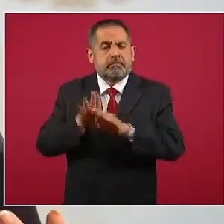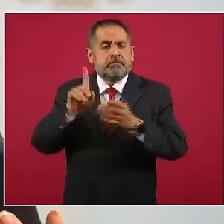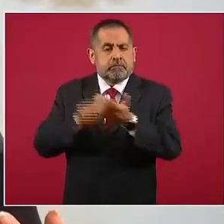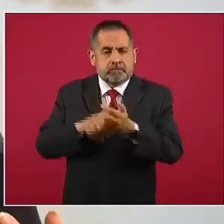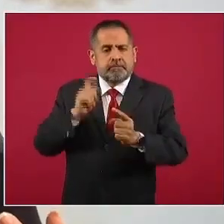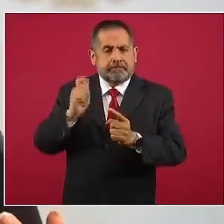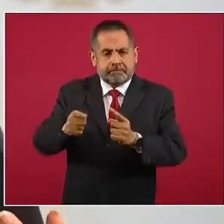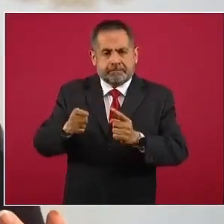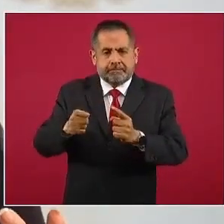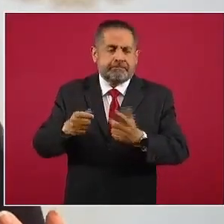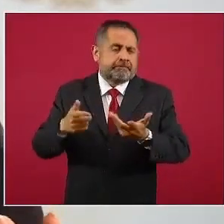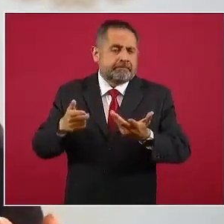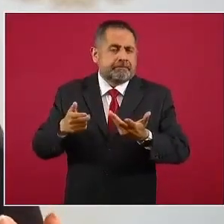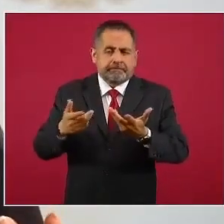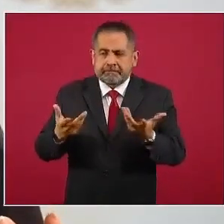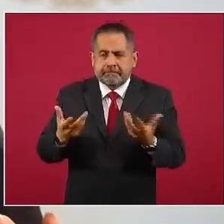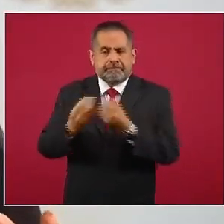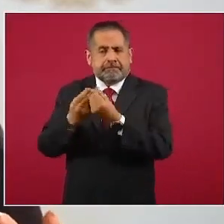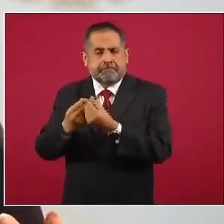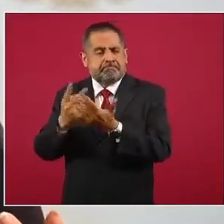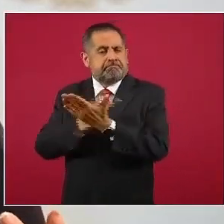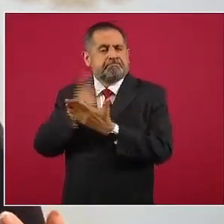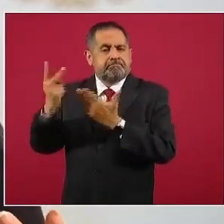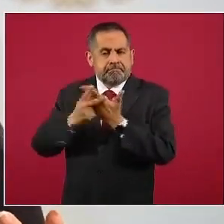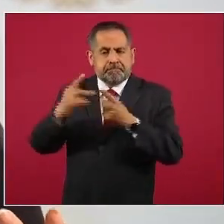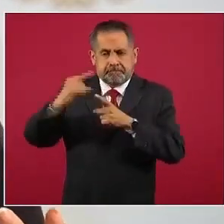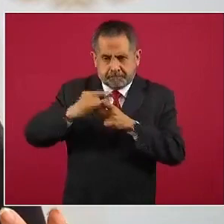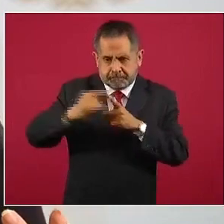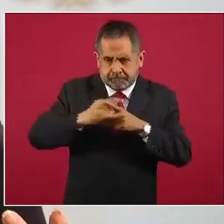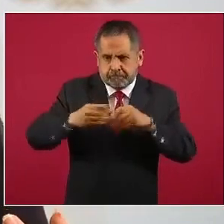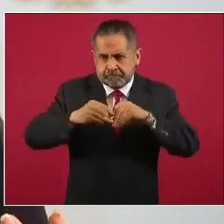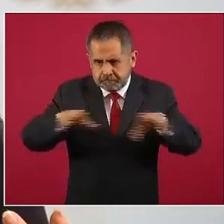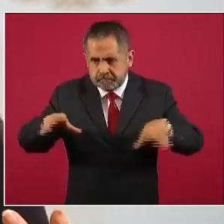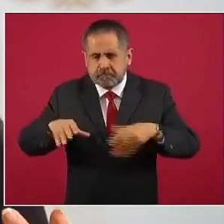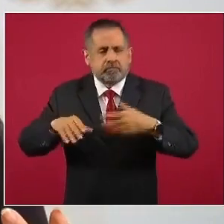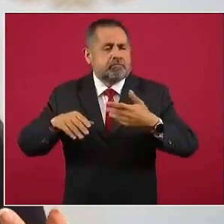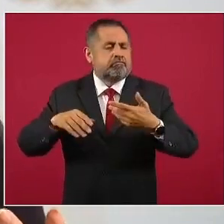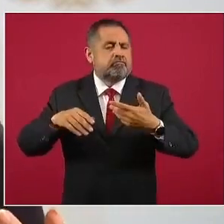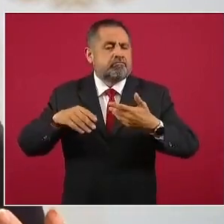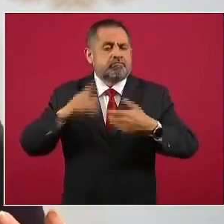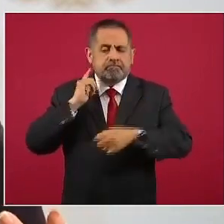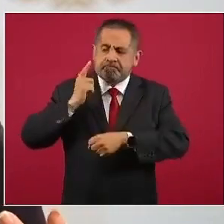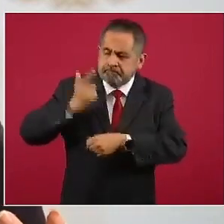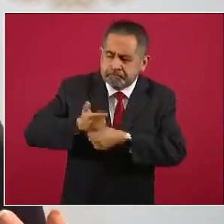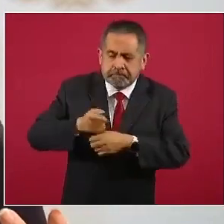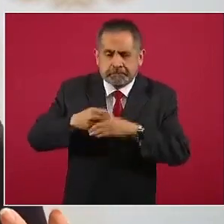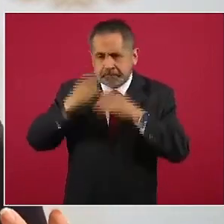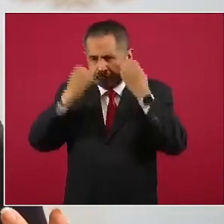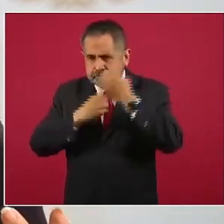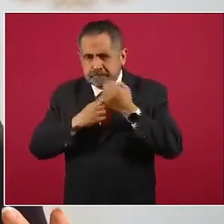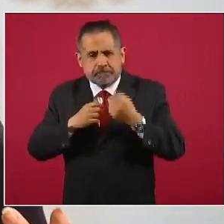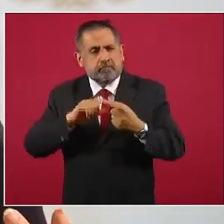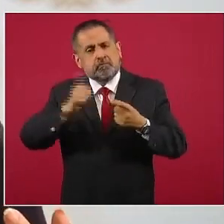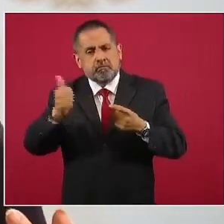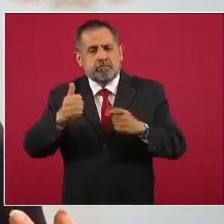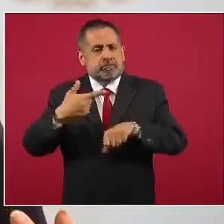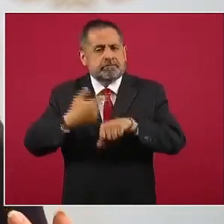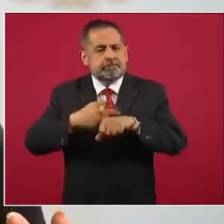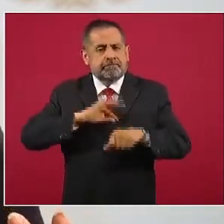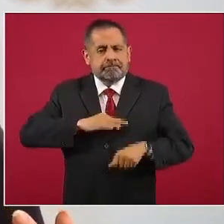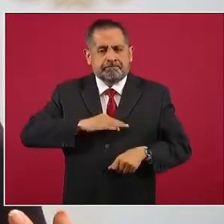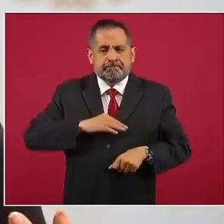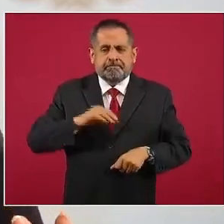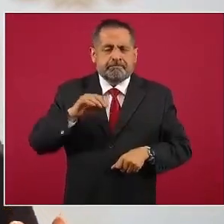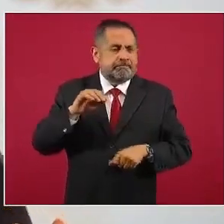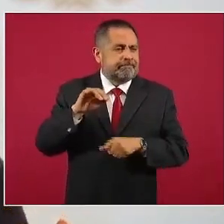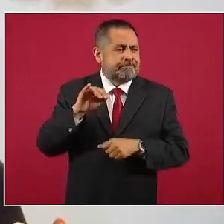mano forzosamente del programa de condones, de educación, de identificación de otras infecciones de transmisión